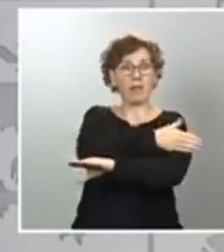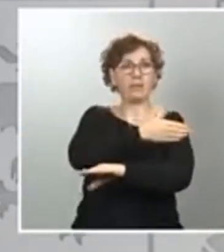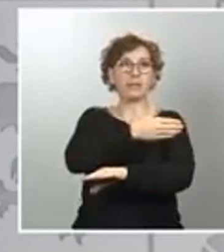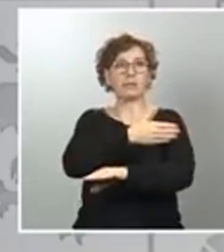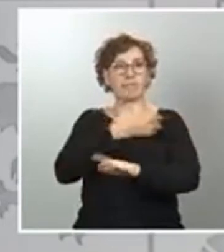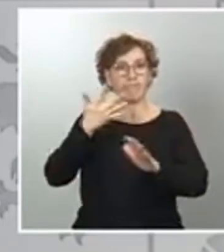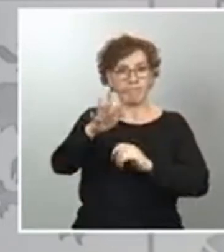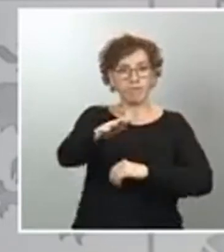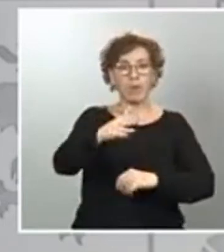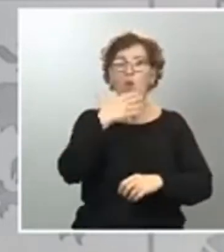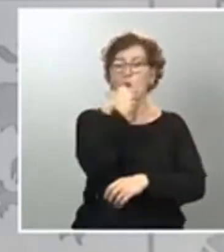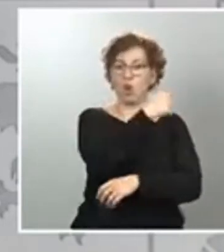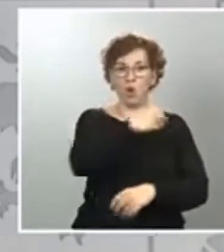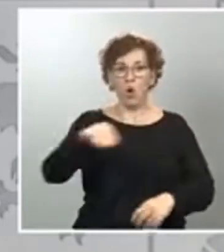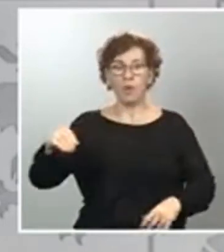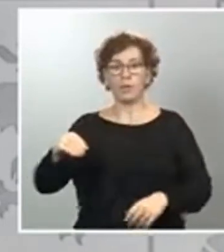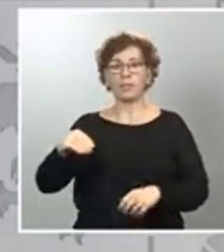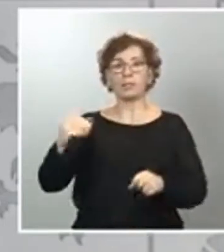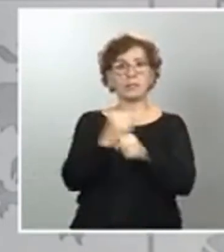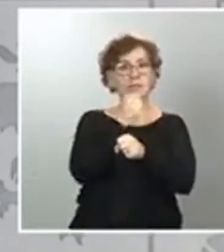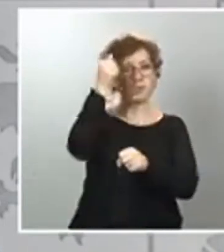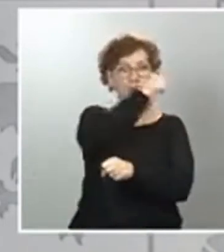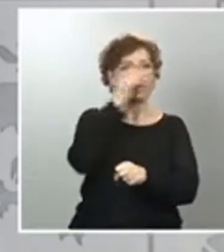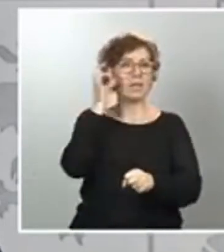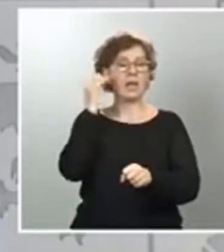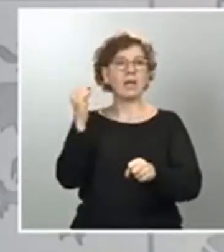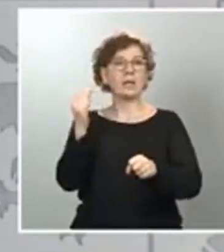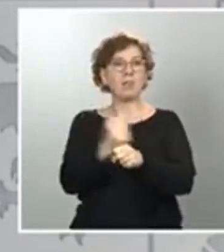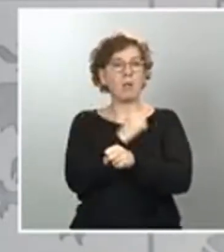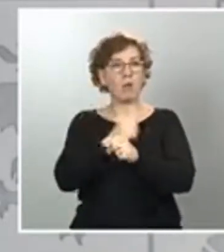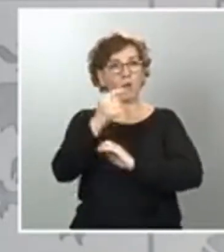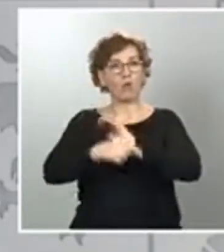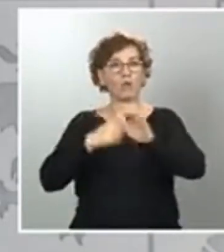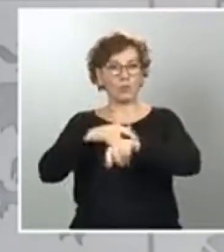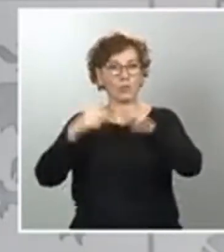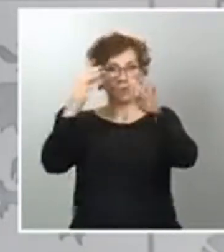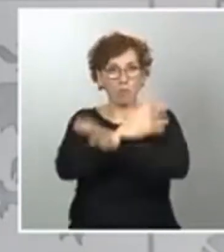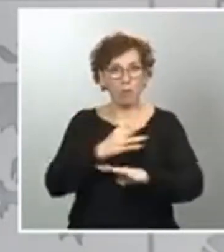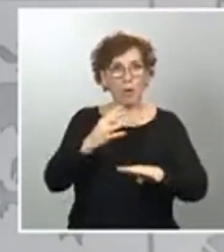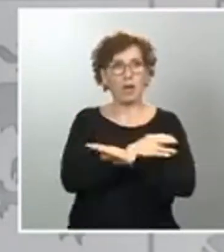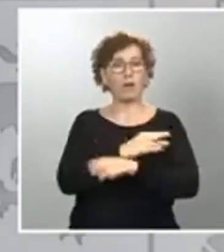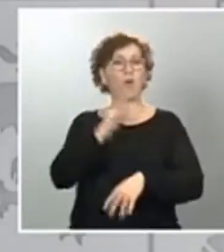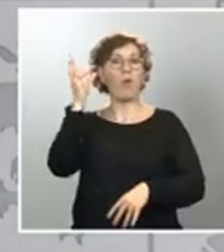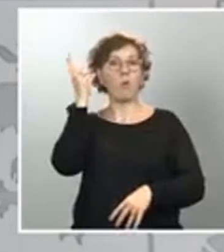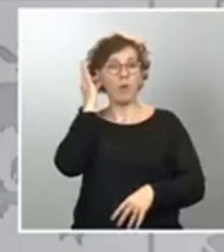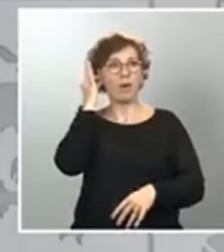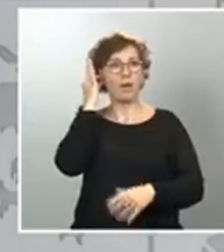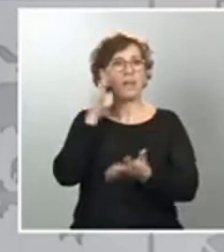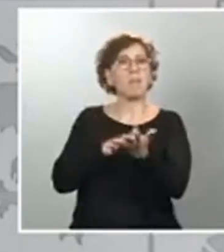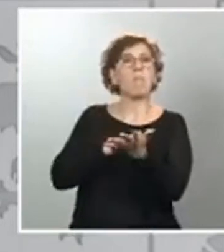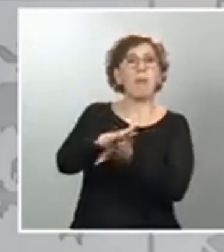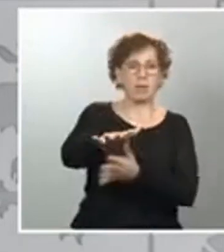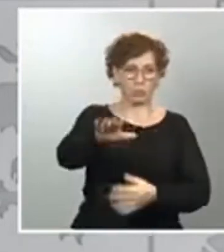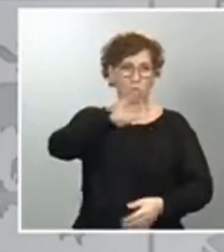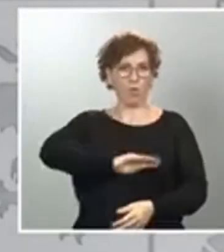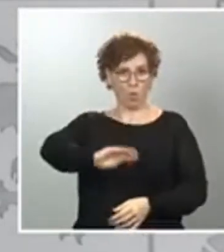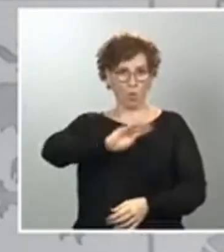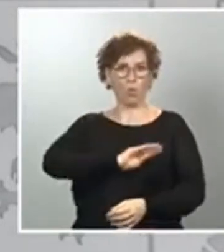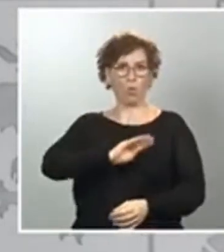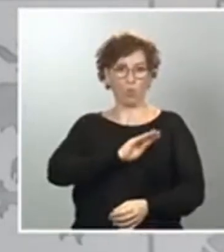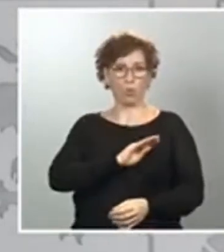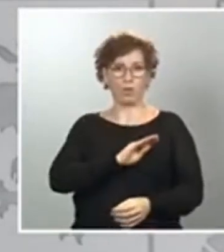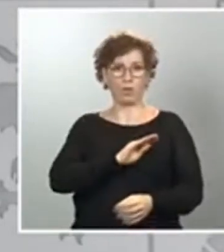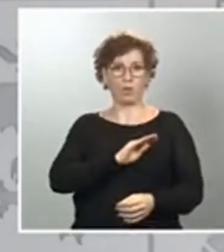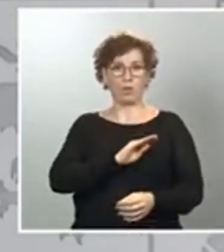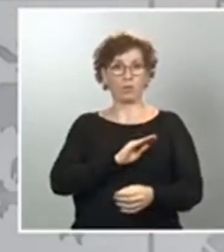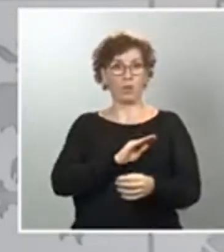y trabajadoras con contratos temporales, o incluso también las mujeres, pues es enorme. Y lo he dicho antes, es evidente, todas las proyecciones están ahí.